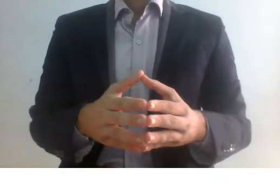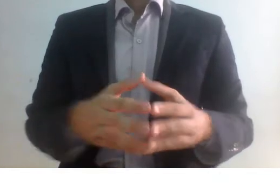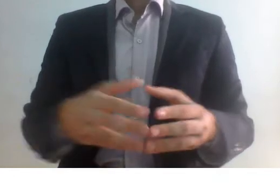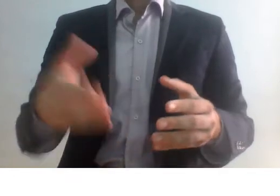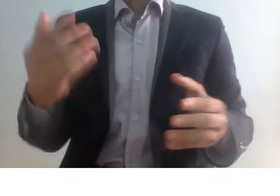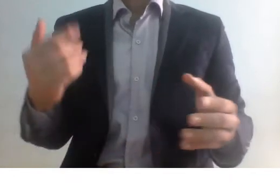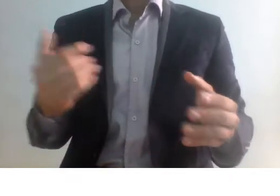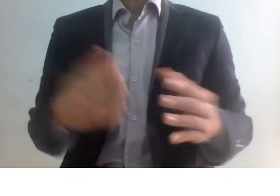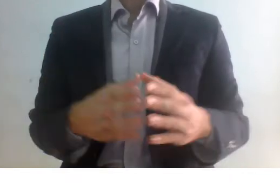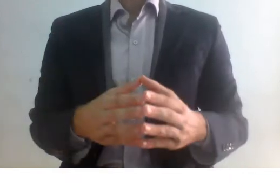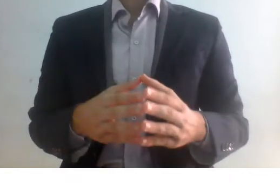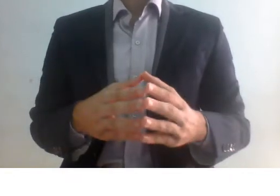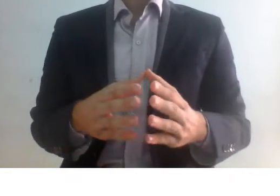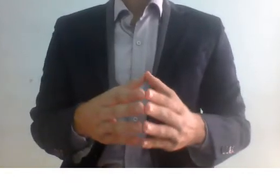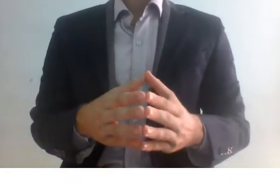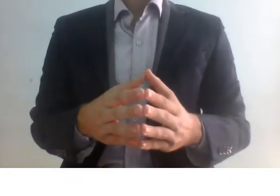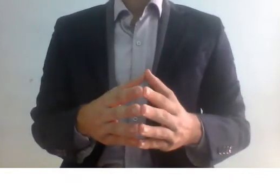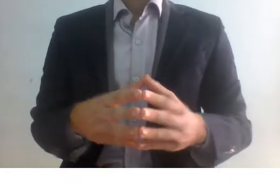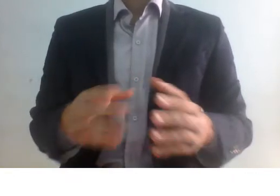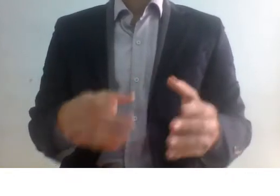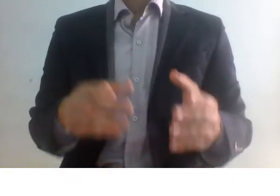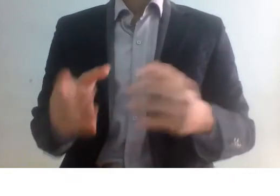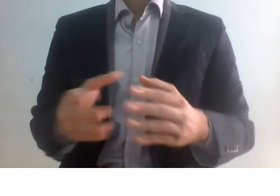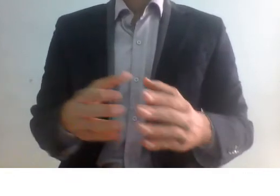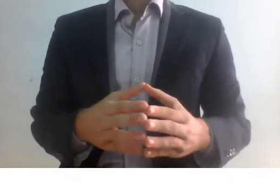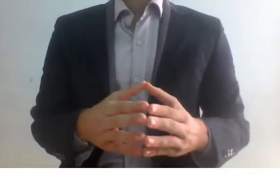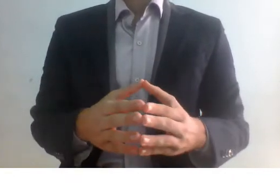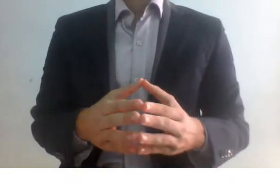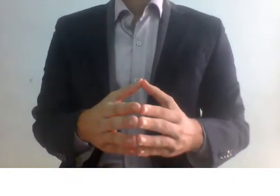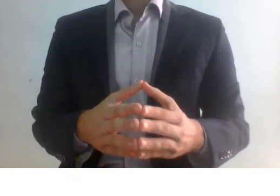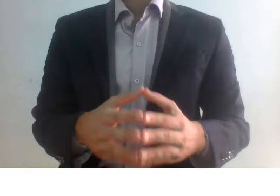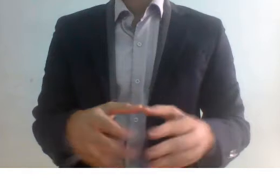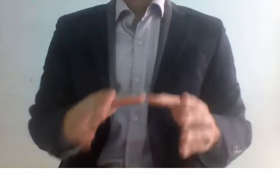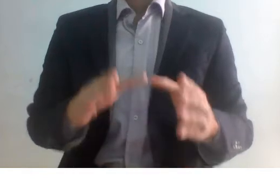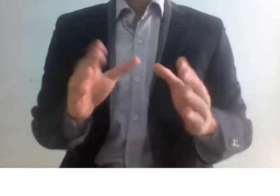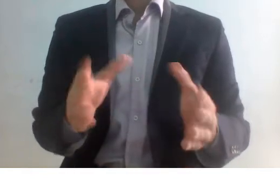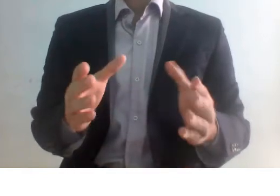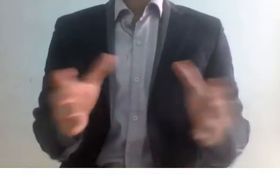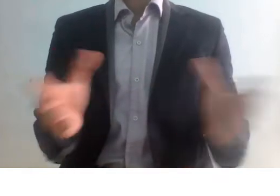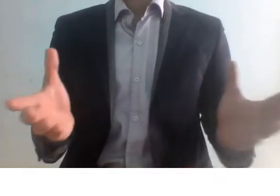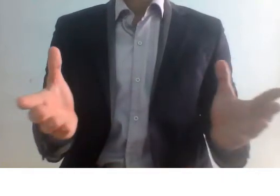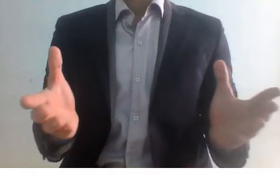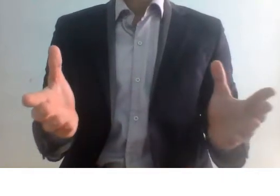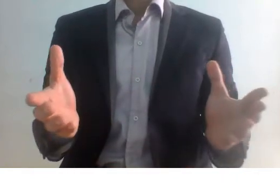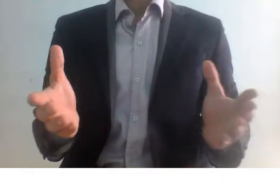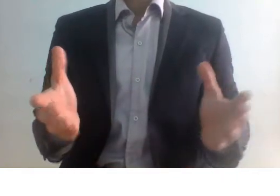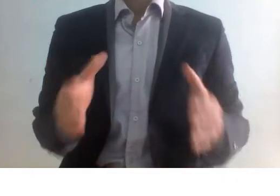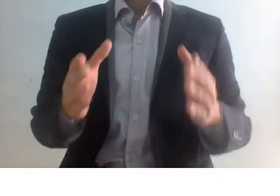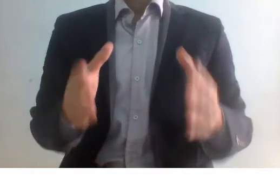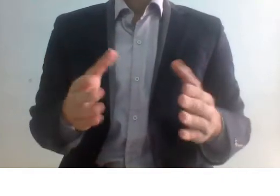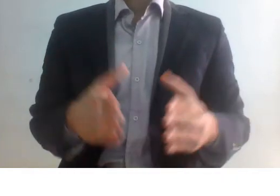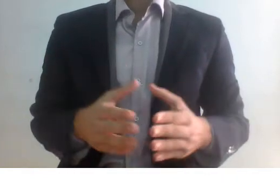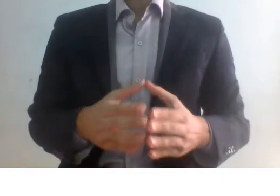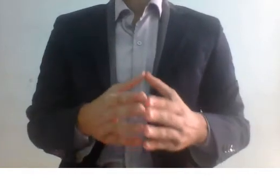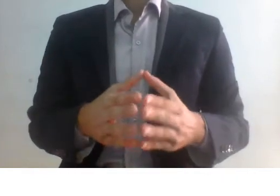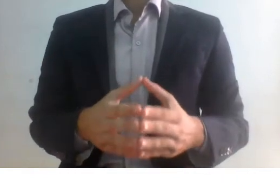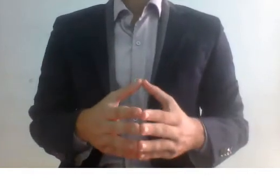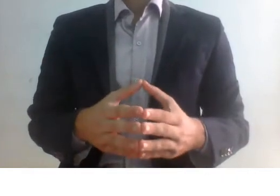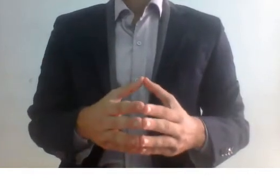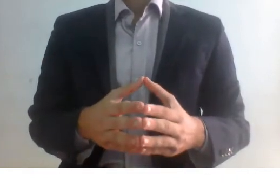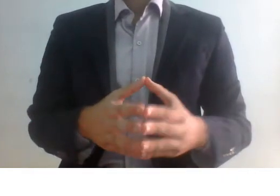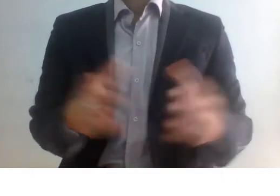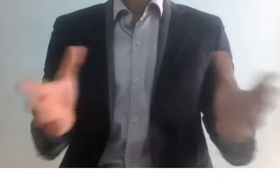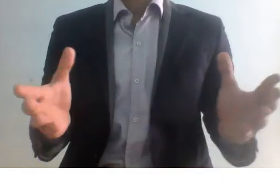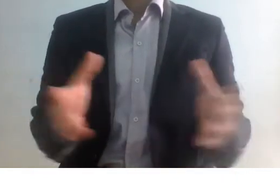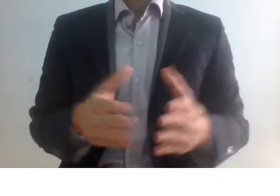mismos empresarios no les tocaban el tema del outsourcing, sino la subcontratación, en donde, bueno, para los que no saben qué es el outsourcing o subcontratación, es algo